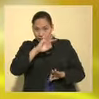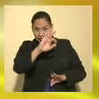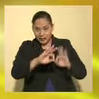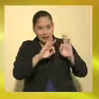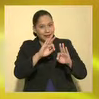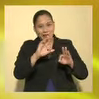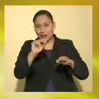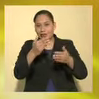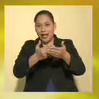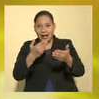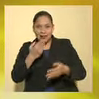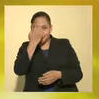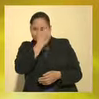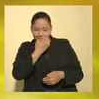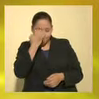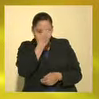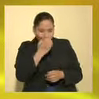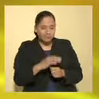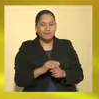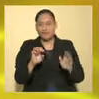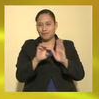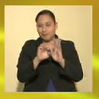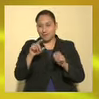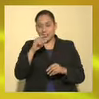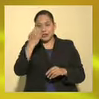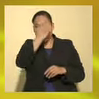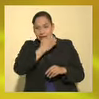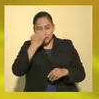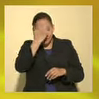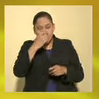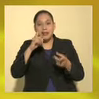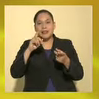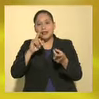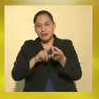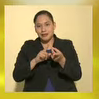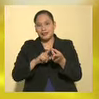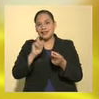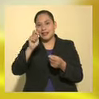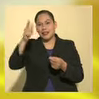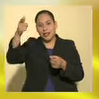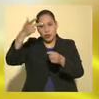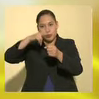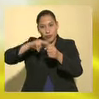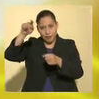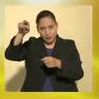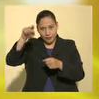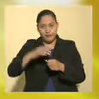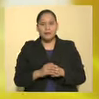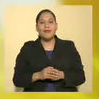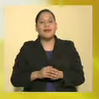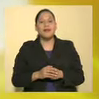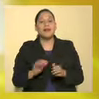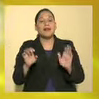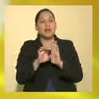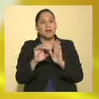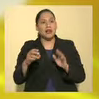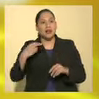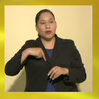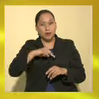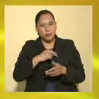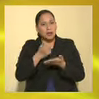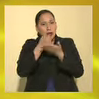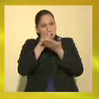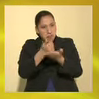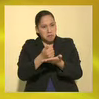hacer el diagnóstico. Uh-huh. Generalmente, el diagnóstico es clínico, aunque aquí nos podemos